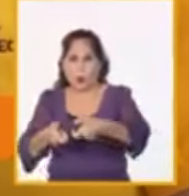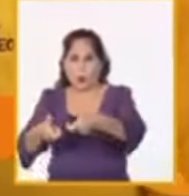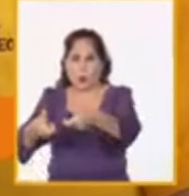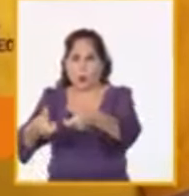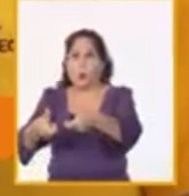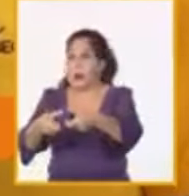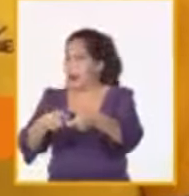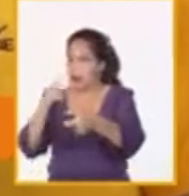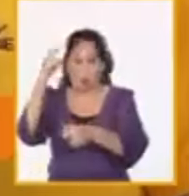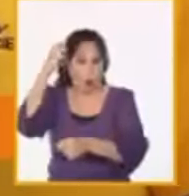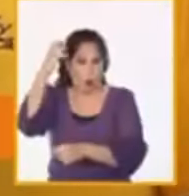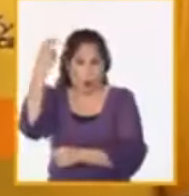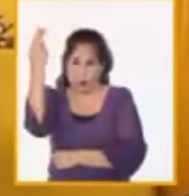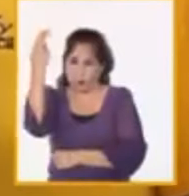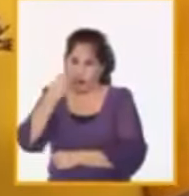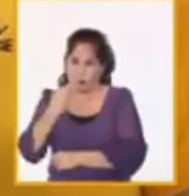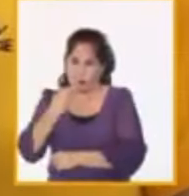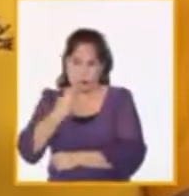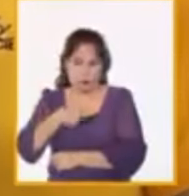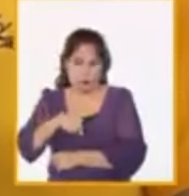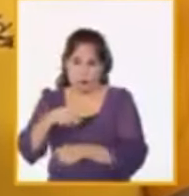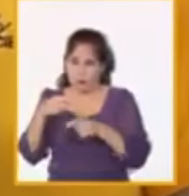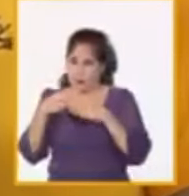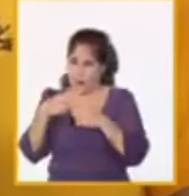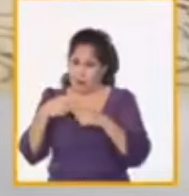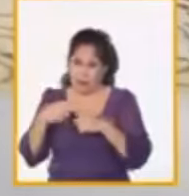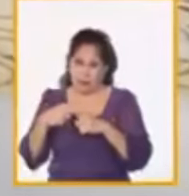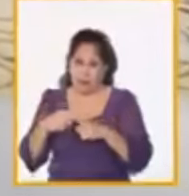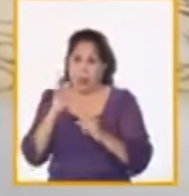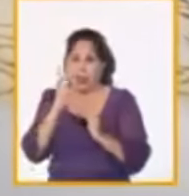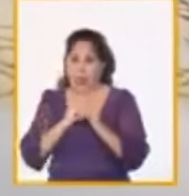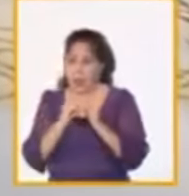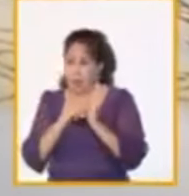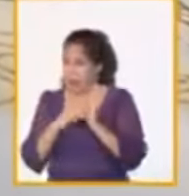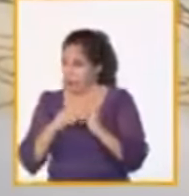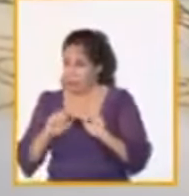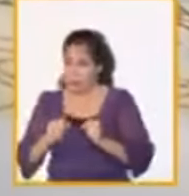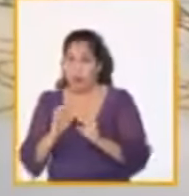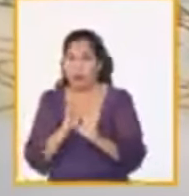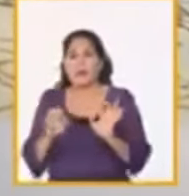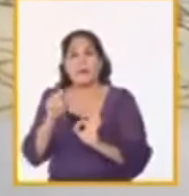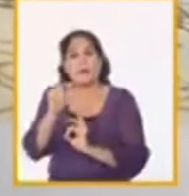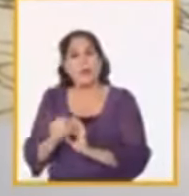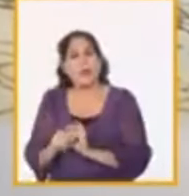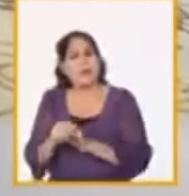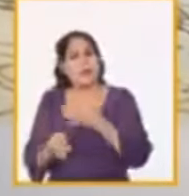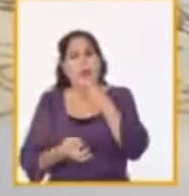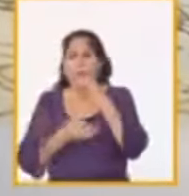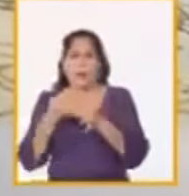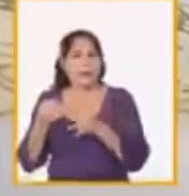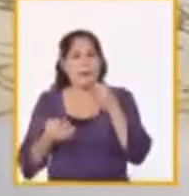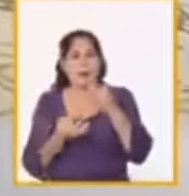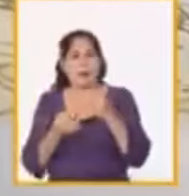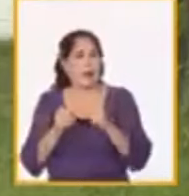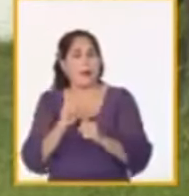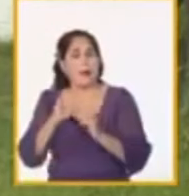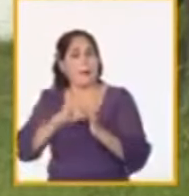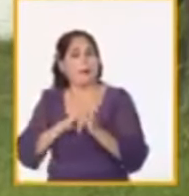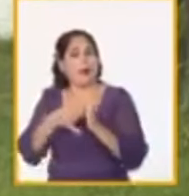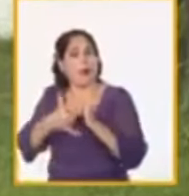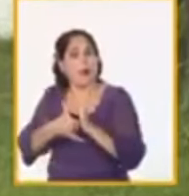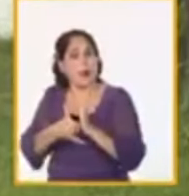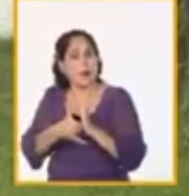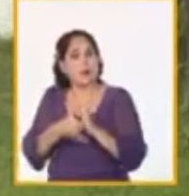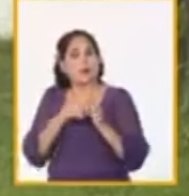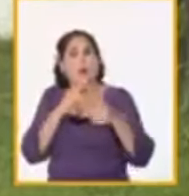encargo fundamental que vamos a tener para el próximo trimestre. Especialistas señalan que en el caso del proyecto para el